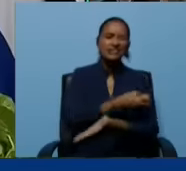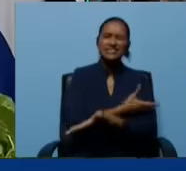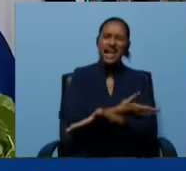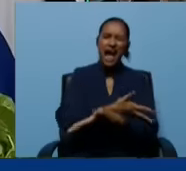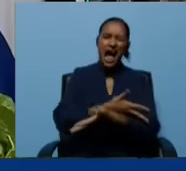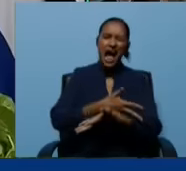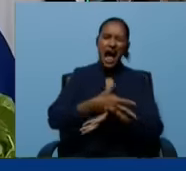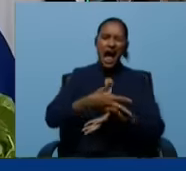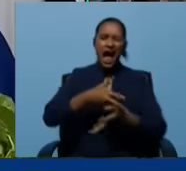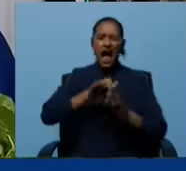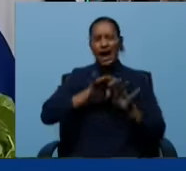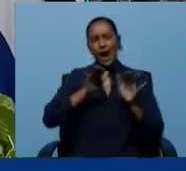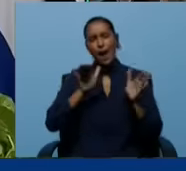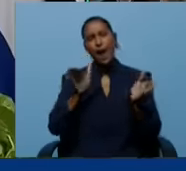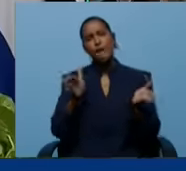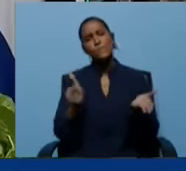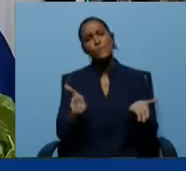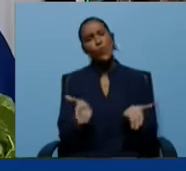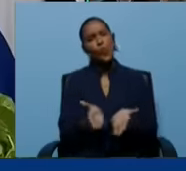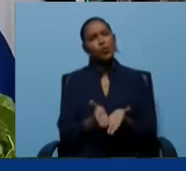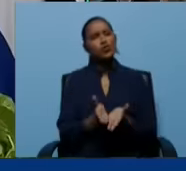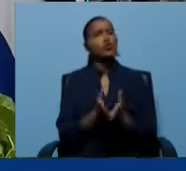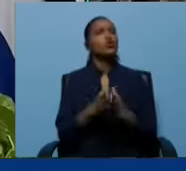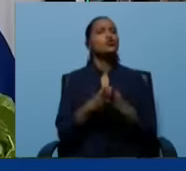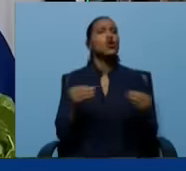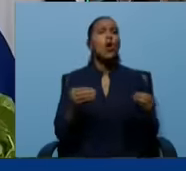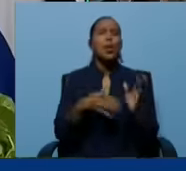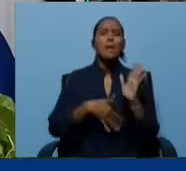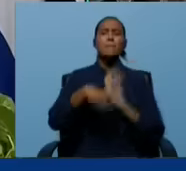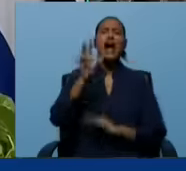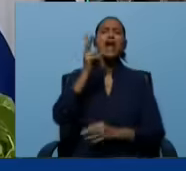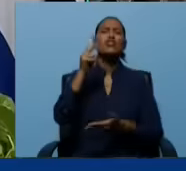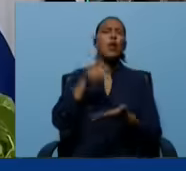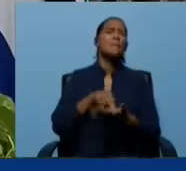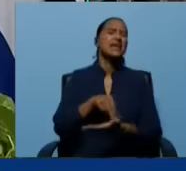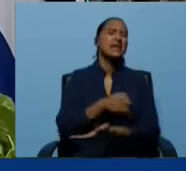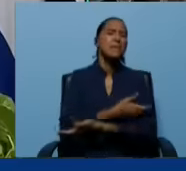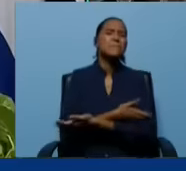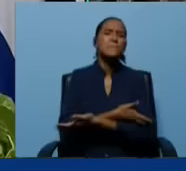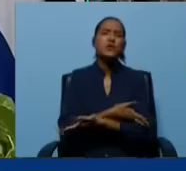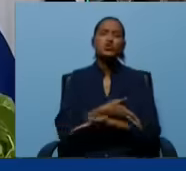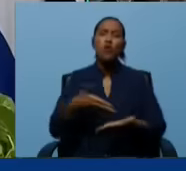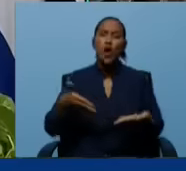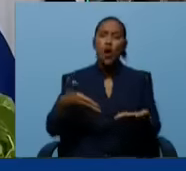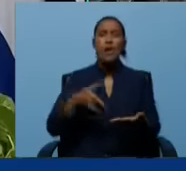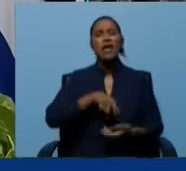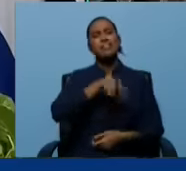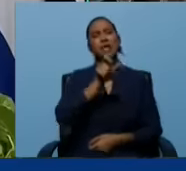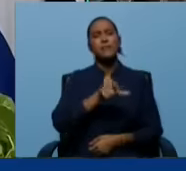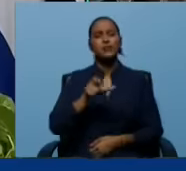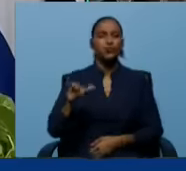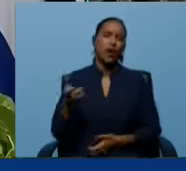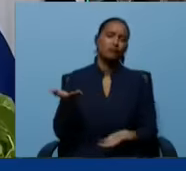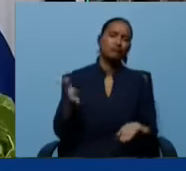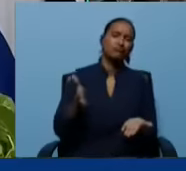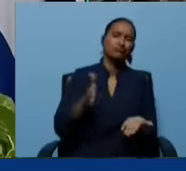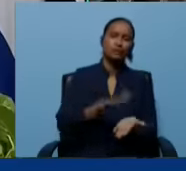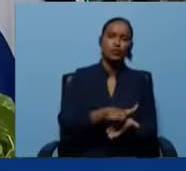ocupación de naciones como Argelia con más de 2 millones de muertos,